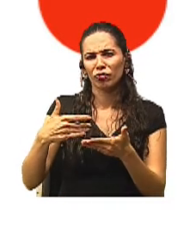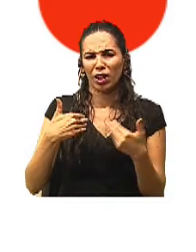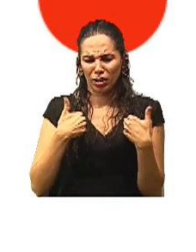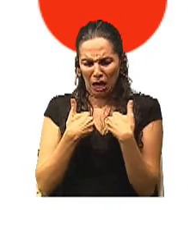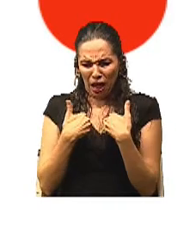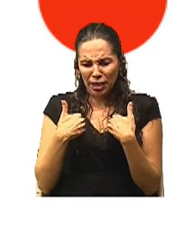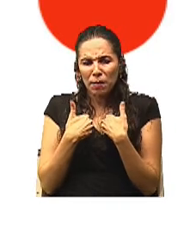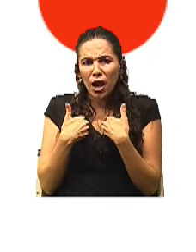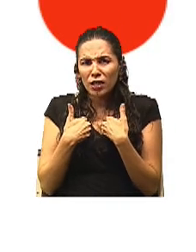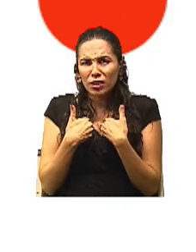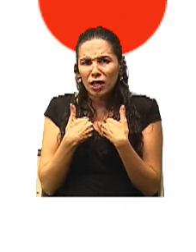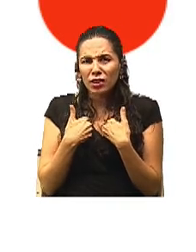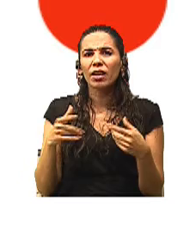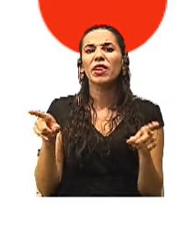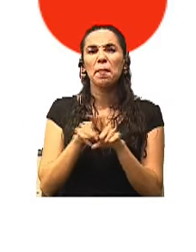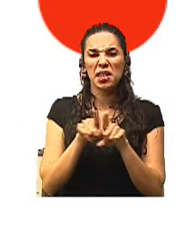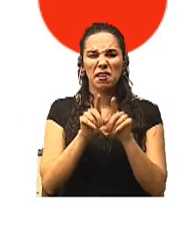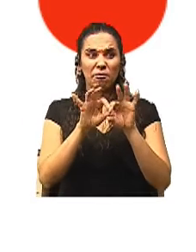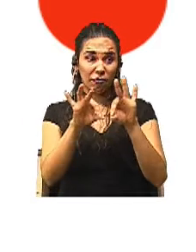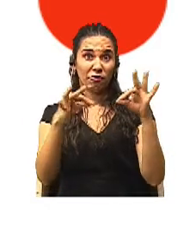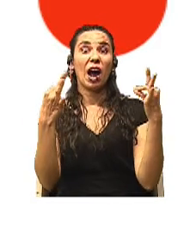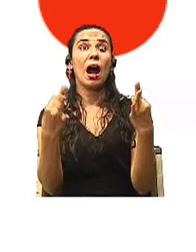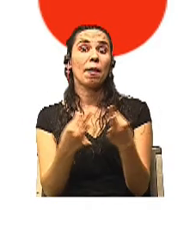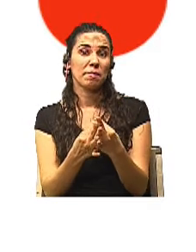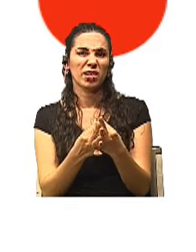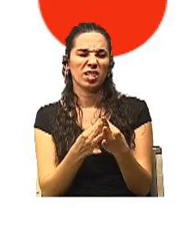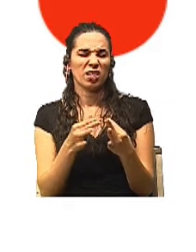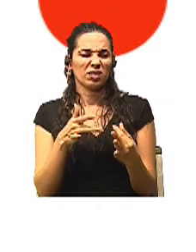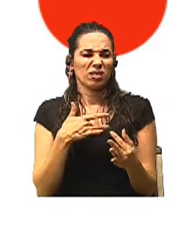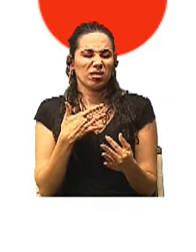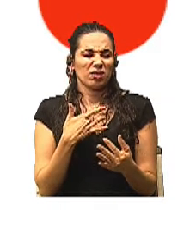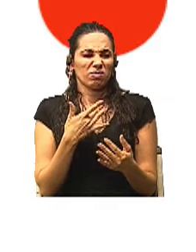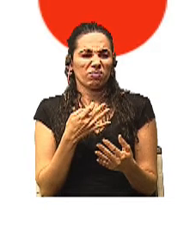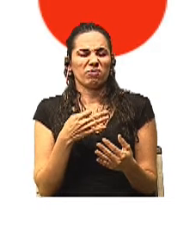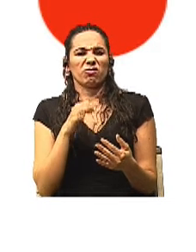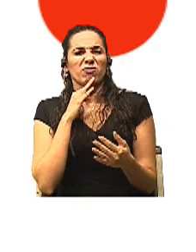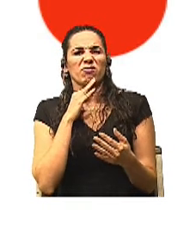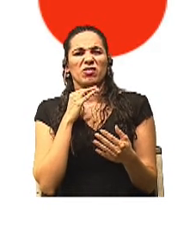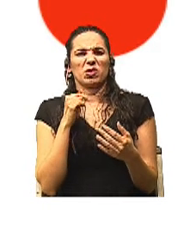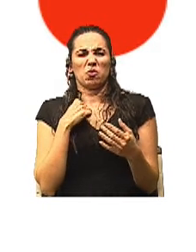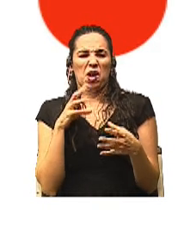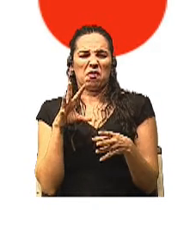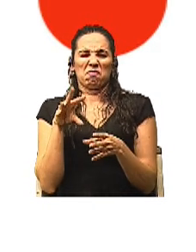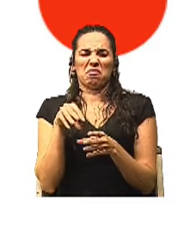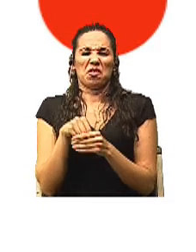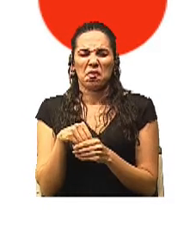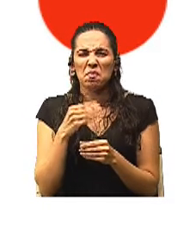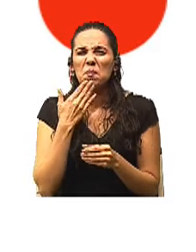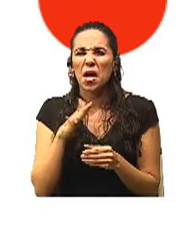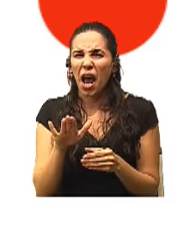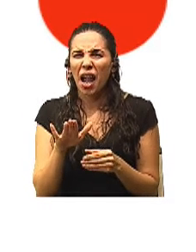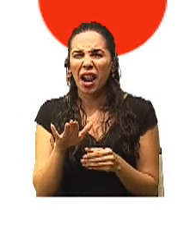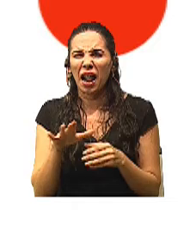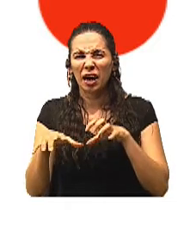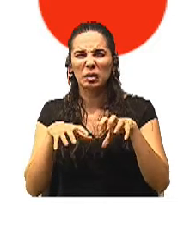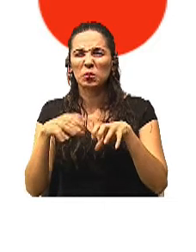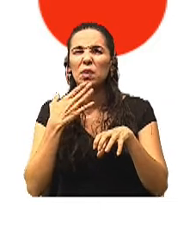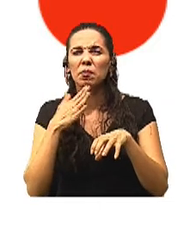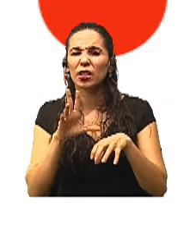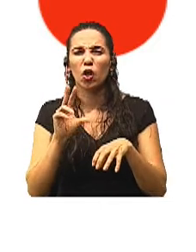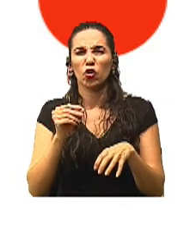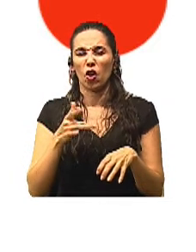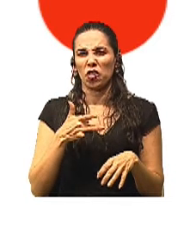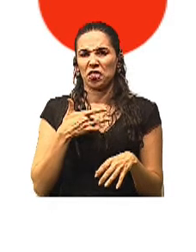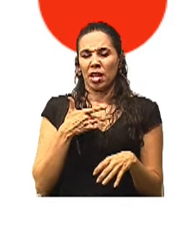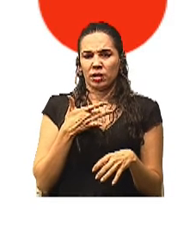animalización, sino que su familia también se degrada y se animaliza en el sentido de que no tiene